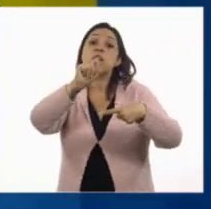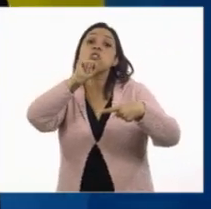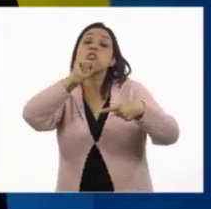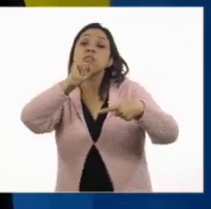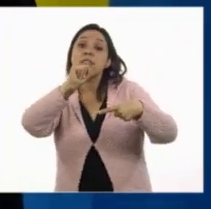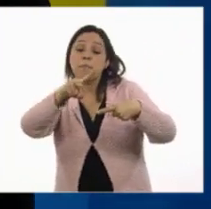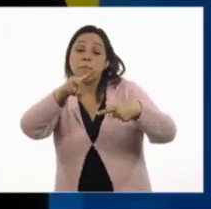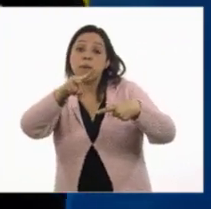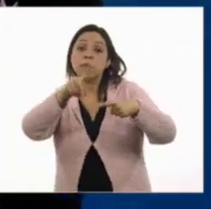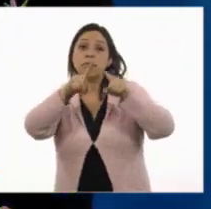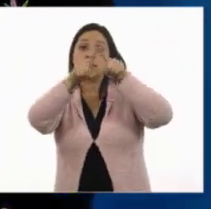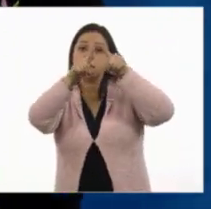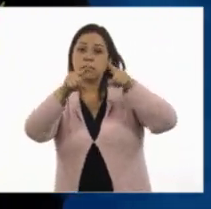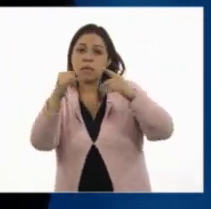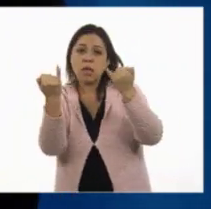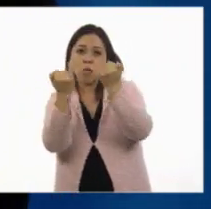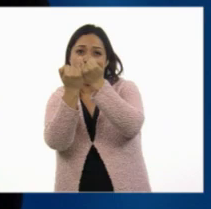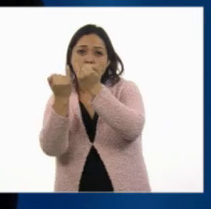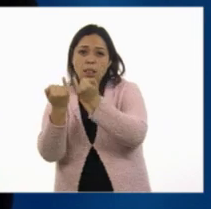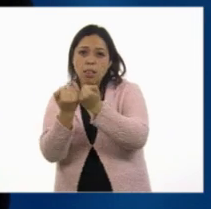dos lados iguales?